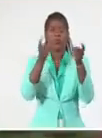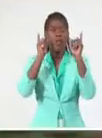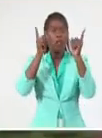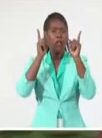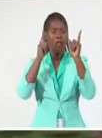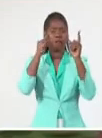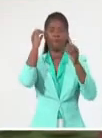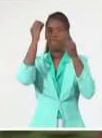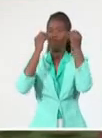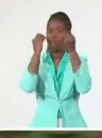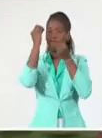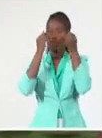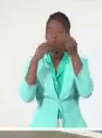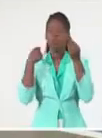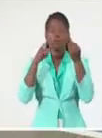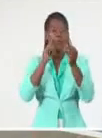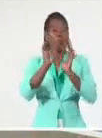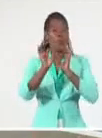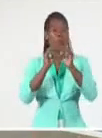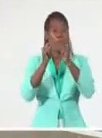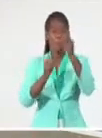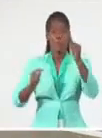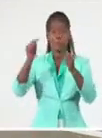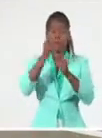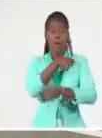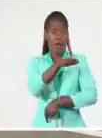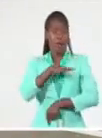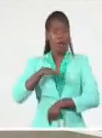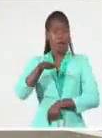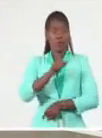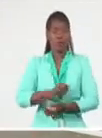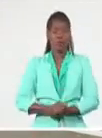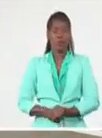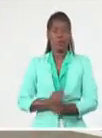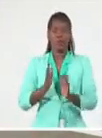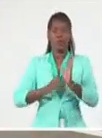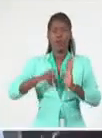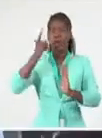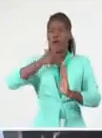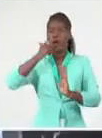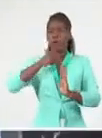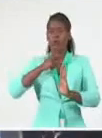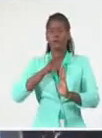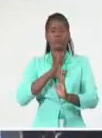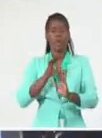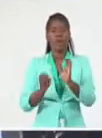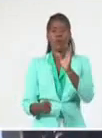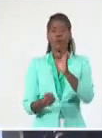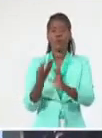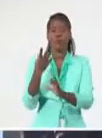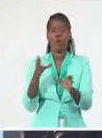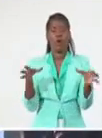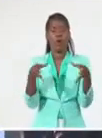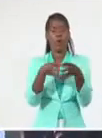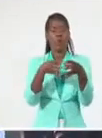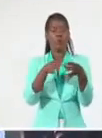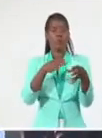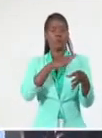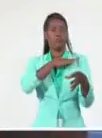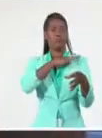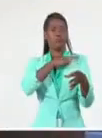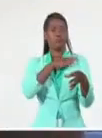que laceraban el bienestar de la población en abril de 1961 nació el ejército del centro mando cuyas misiones